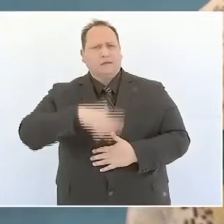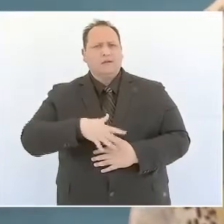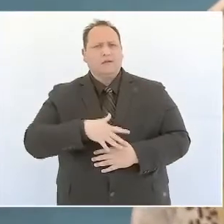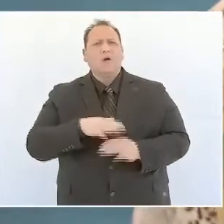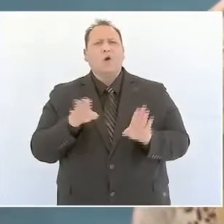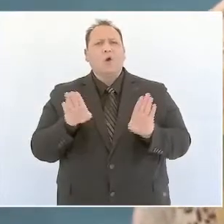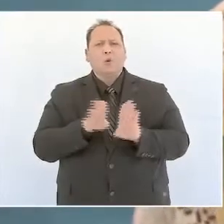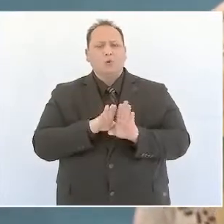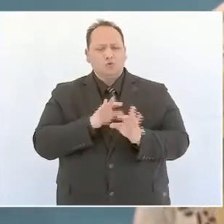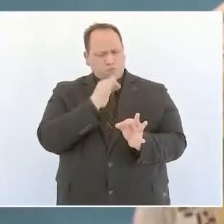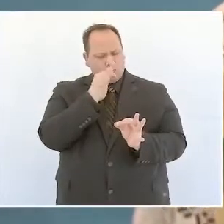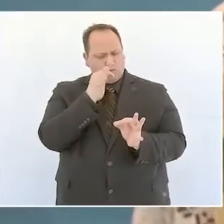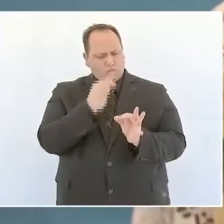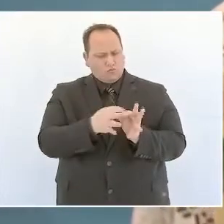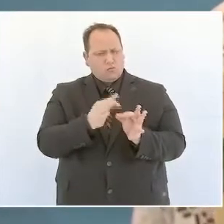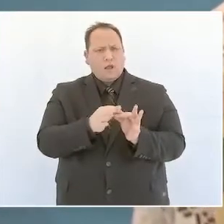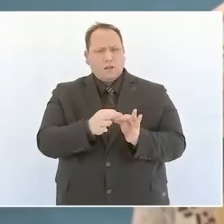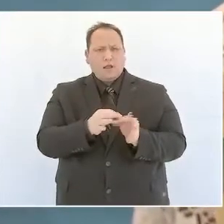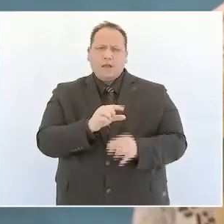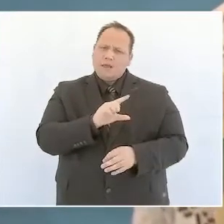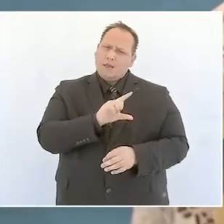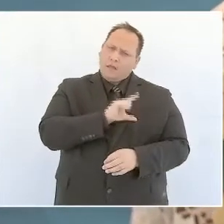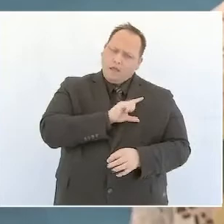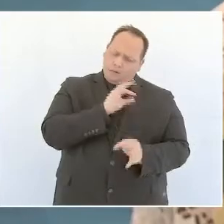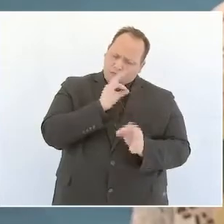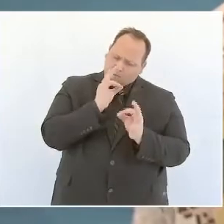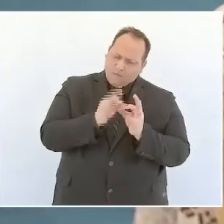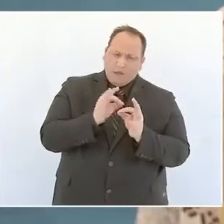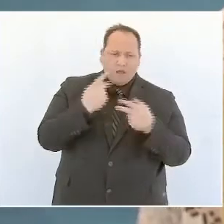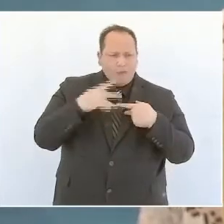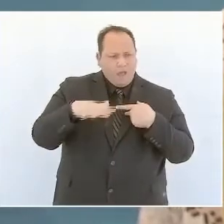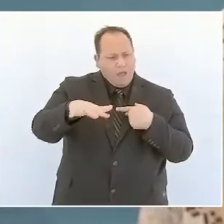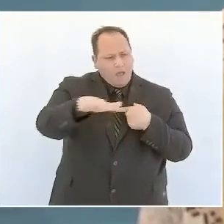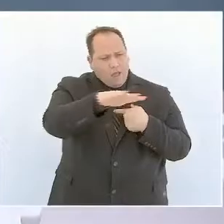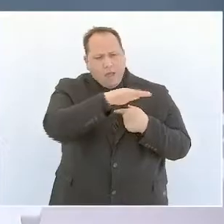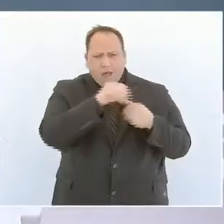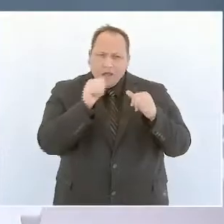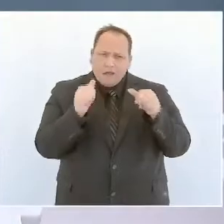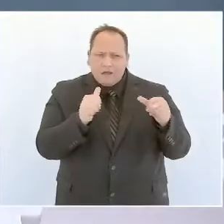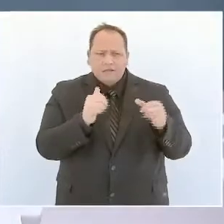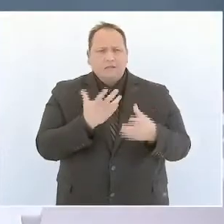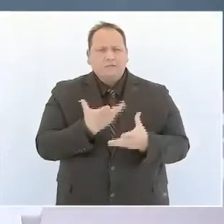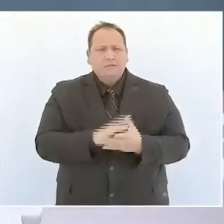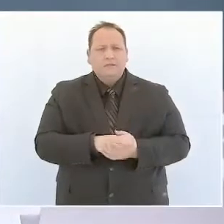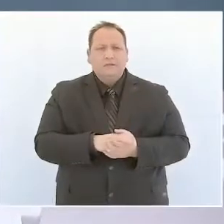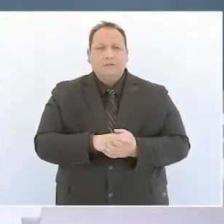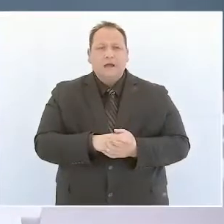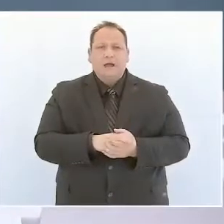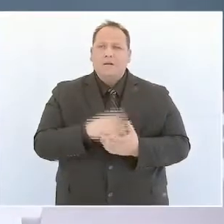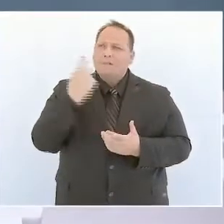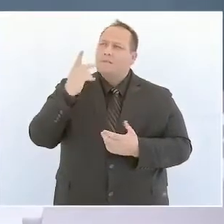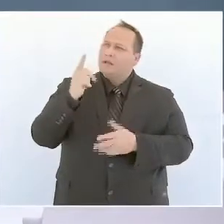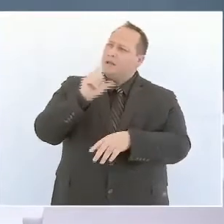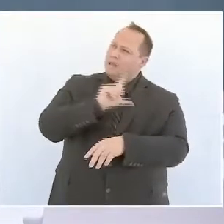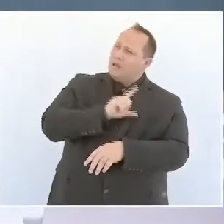con rectitud, con lealtad al pueblo, a la